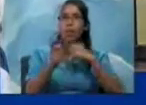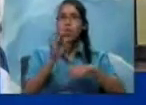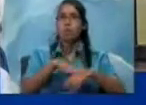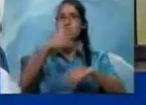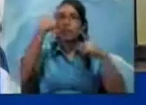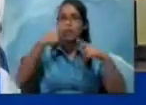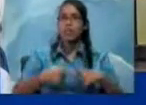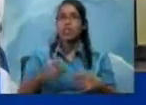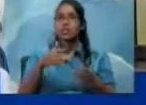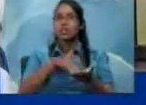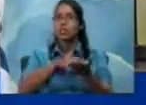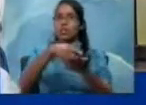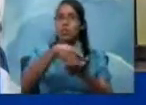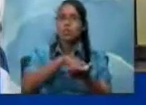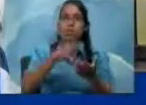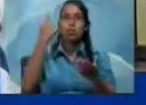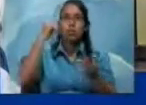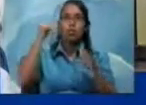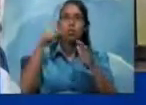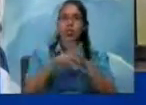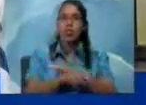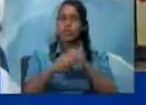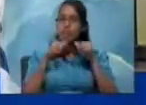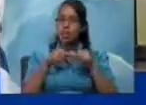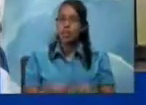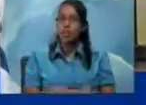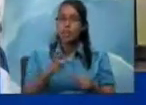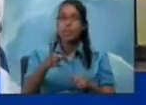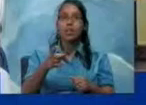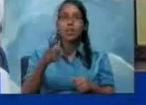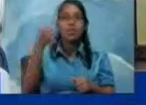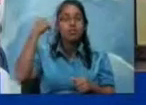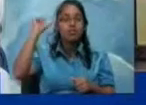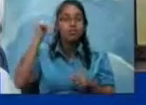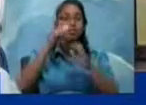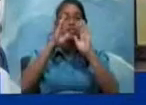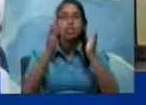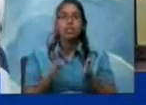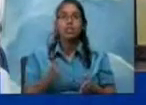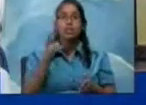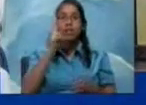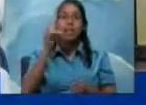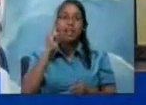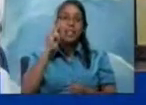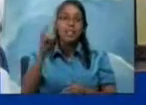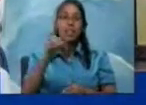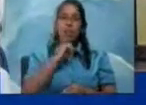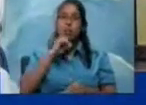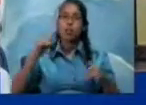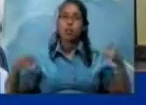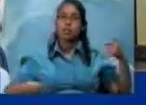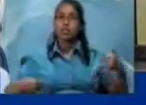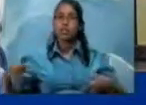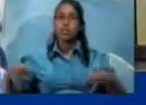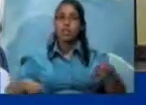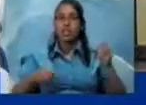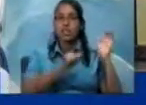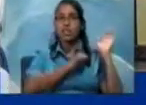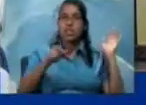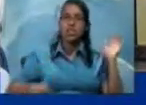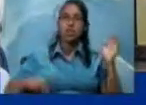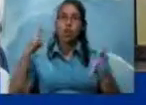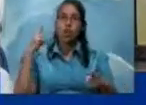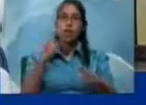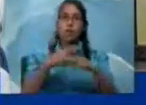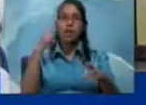borracho por dentro le queda el recuerdo de la botella y mire que el es tentador que el señor